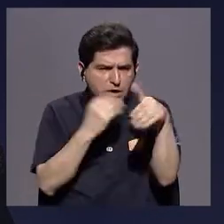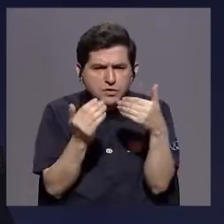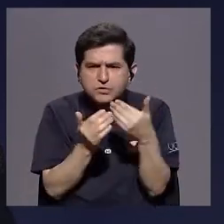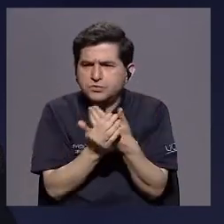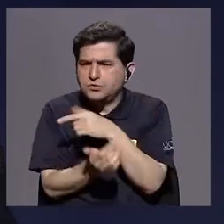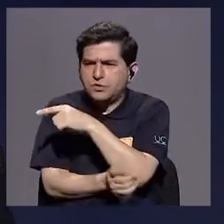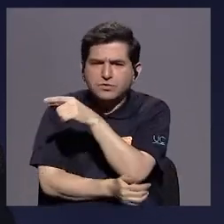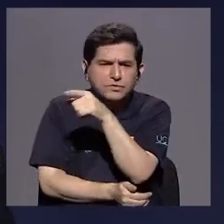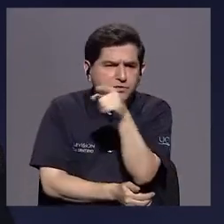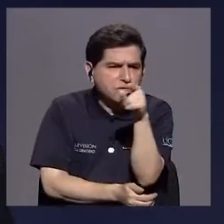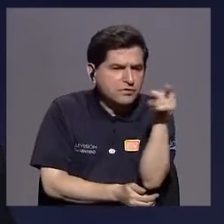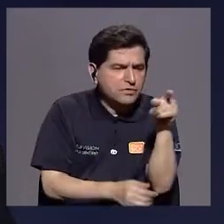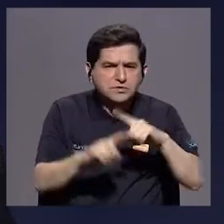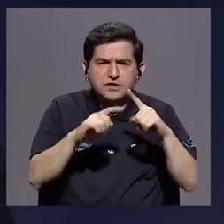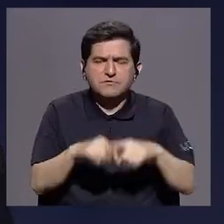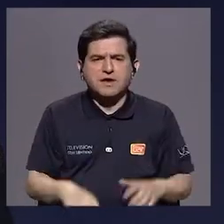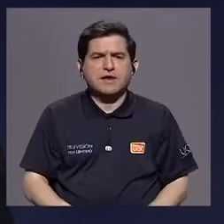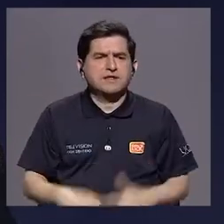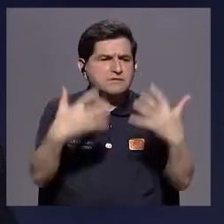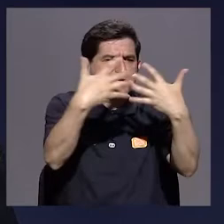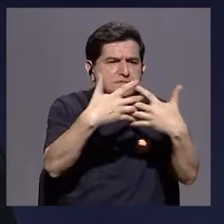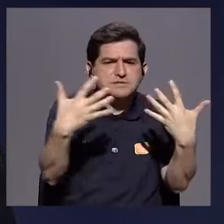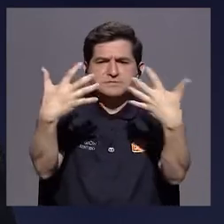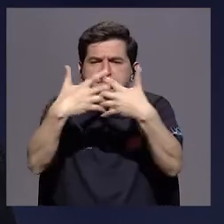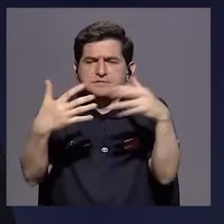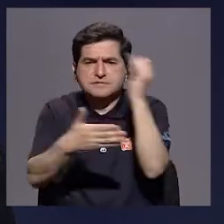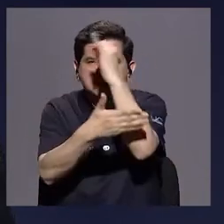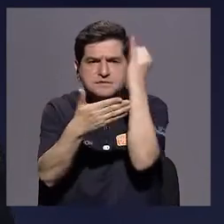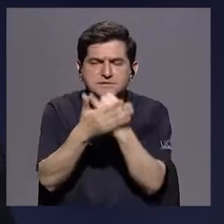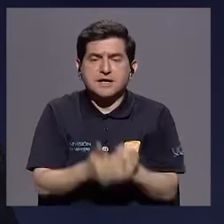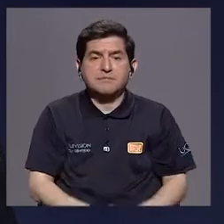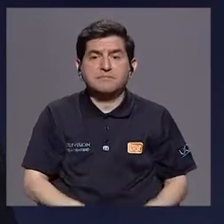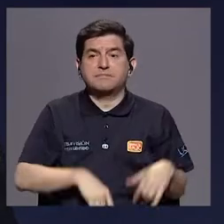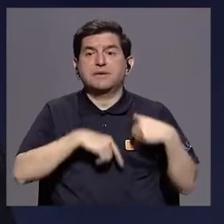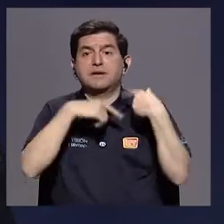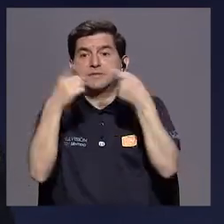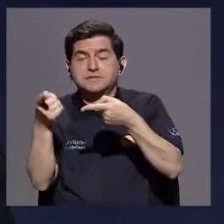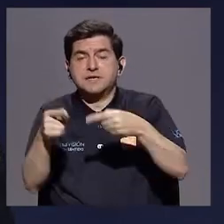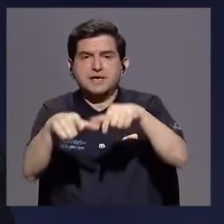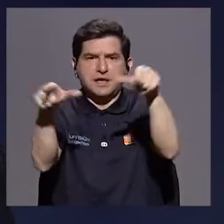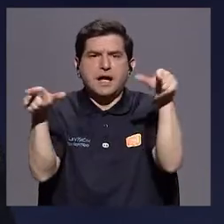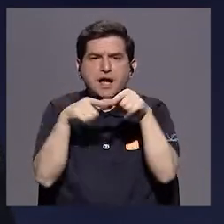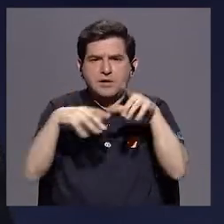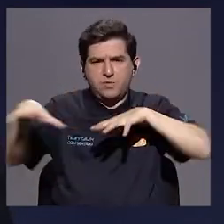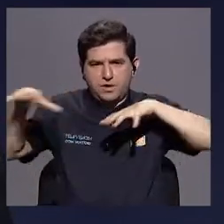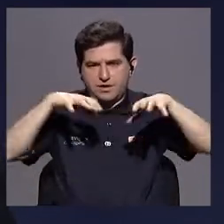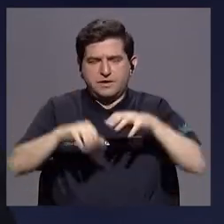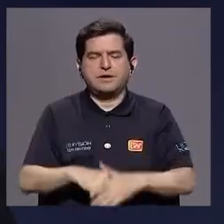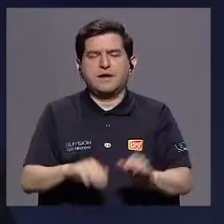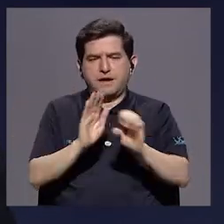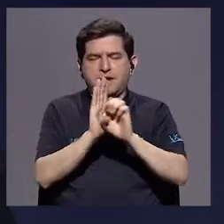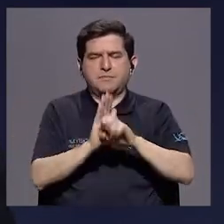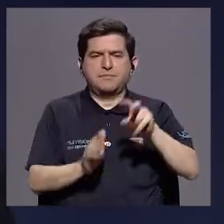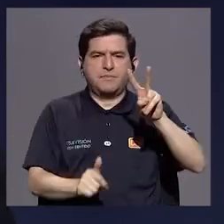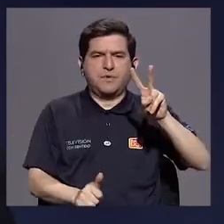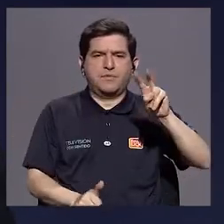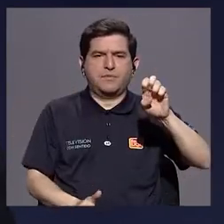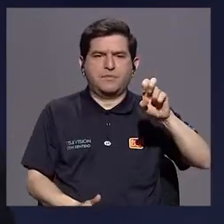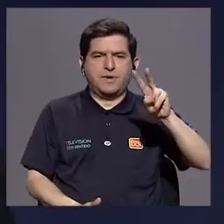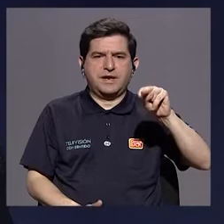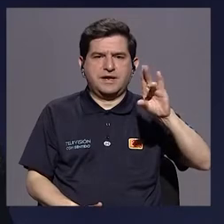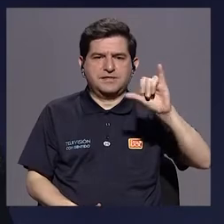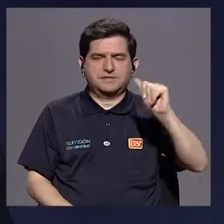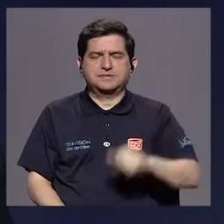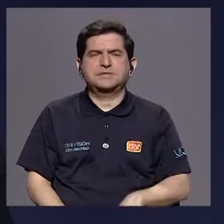como ensambles de arte van a llegar a venecia o donde sea que sea la bienal entonces es un proceso de casi dos